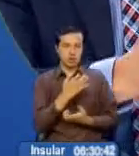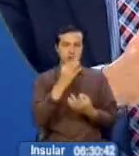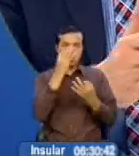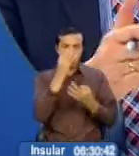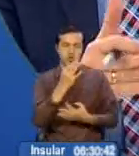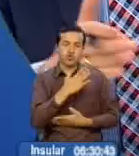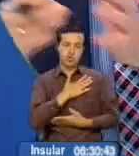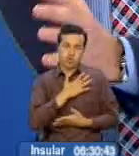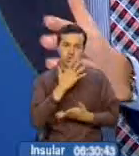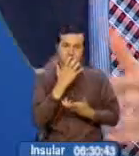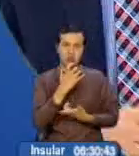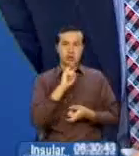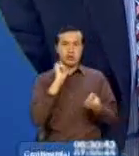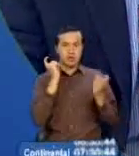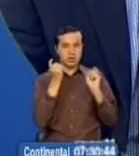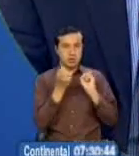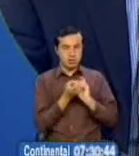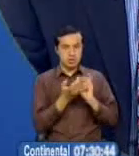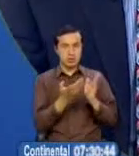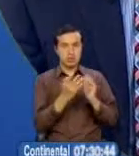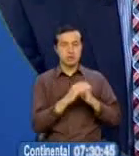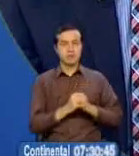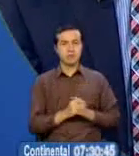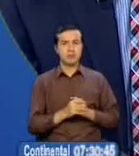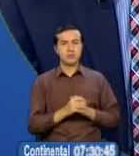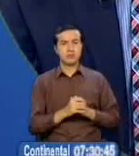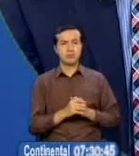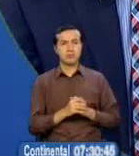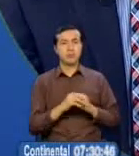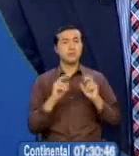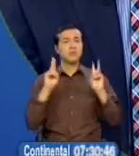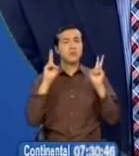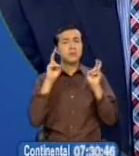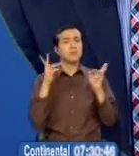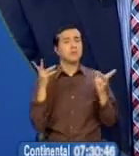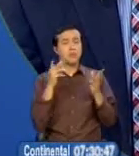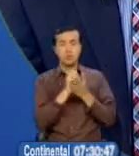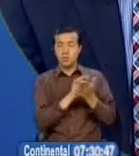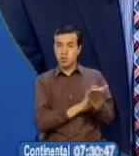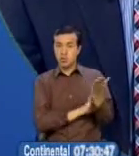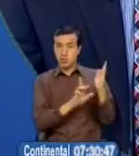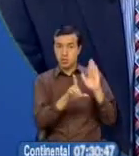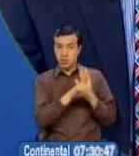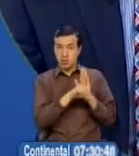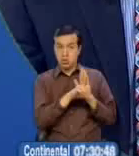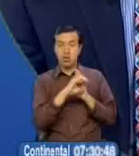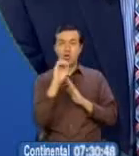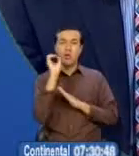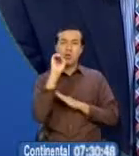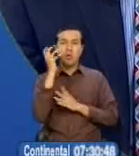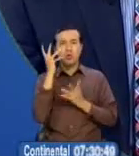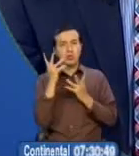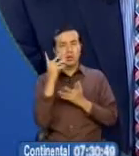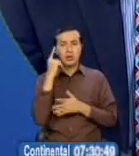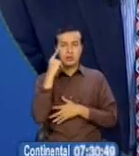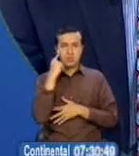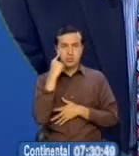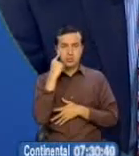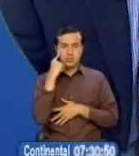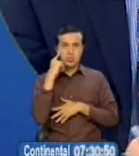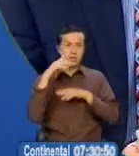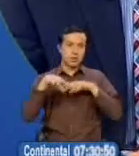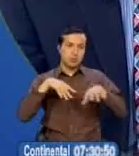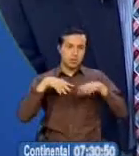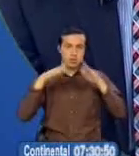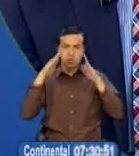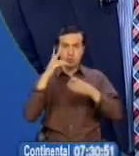un deseo de cambiar algo. ¿Esto pasa por cuestiones de proyectos de ley o pasa por políticas públicas